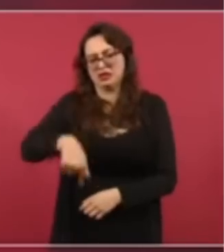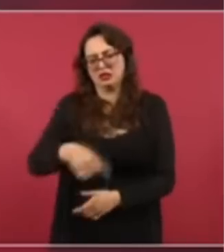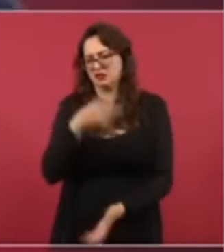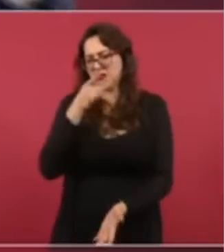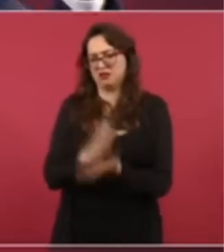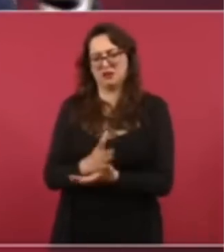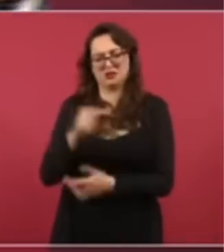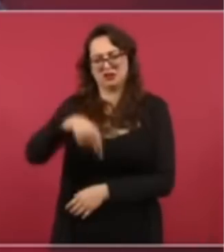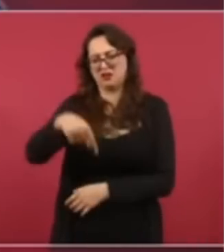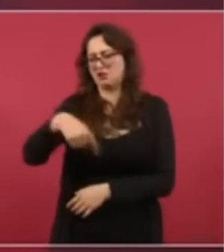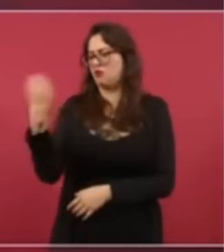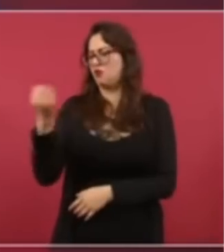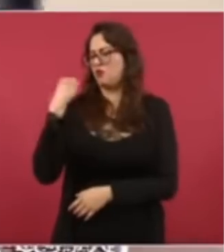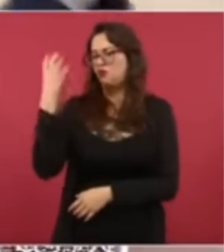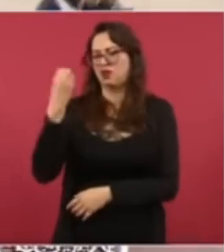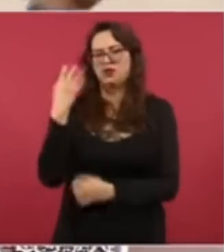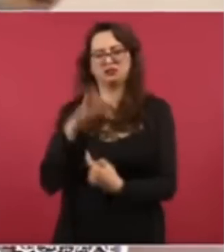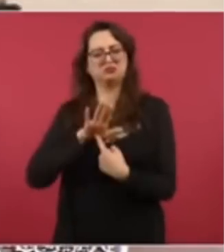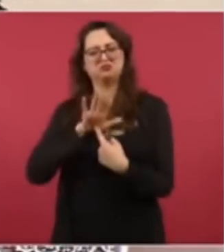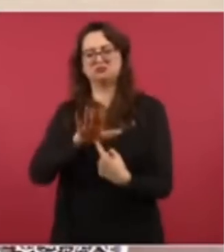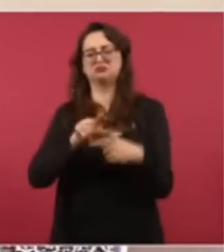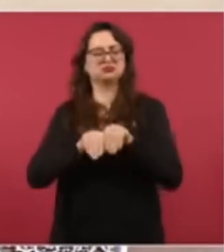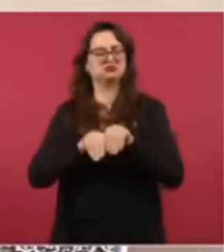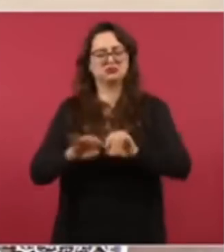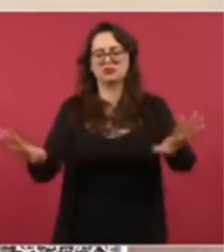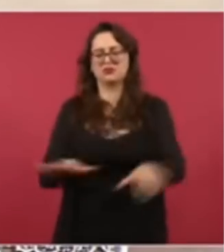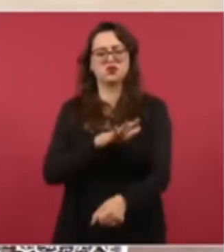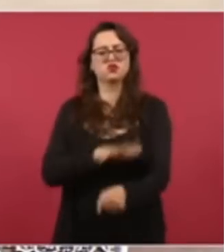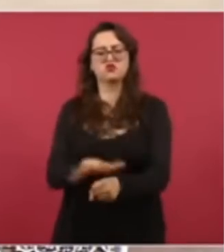Porque lo que me importa es la nota, ¿sí?